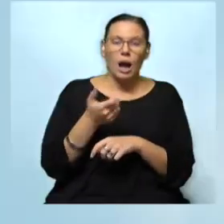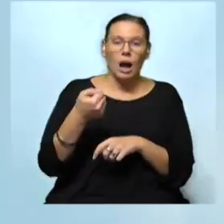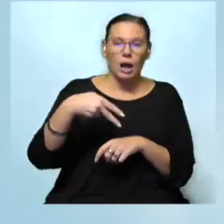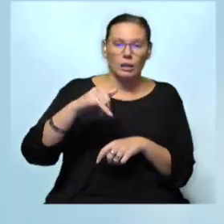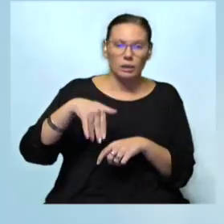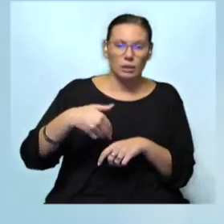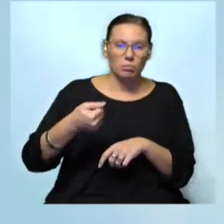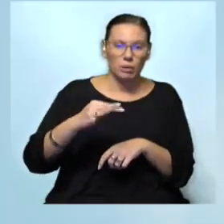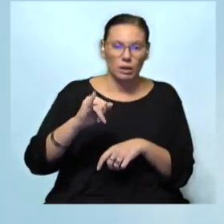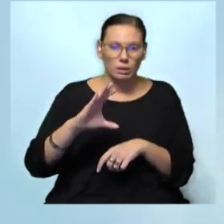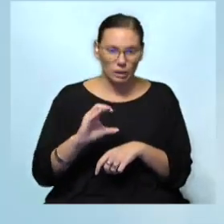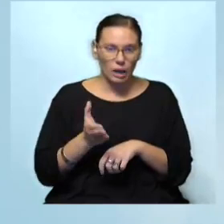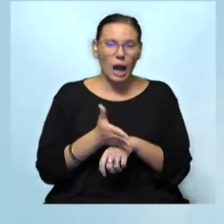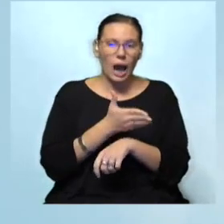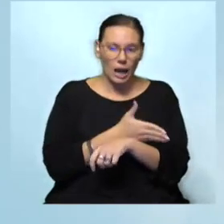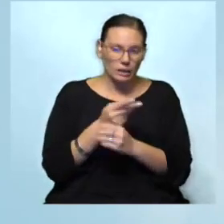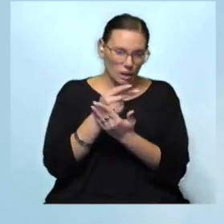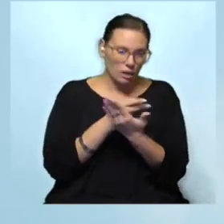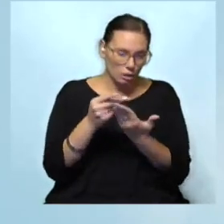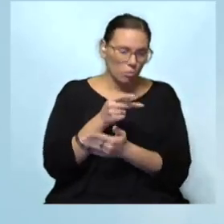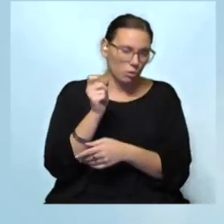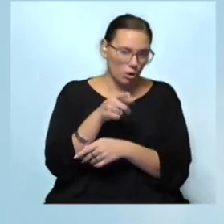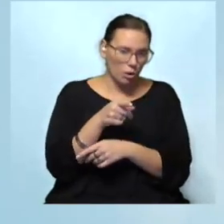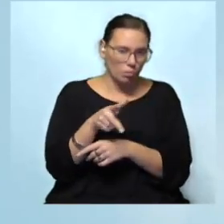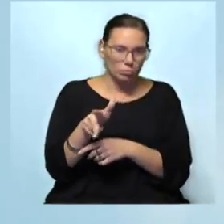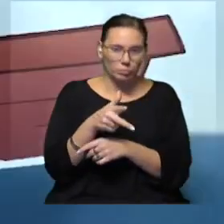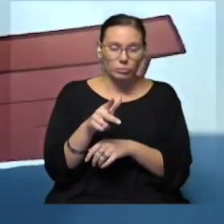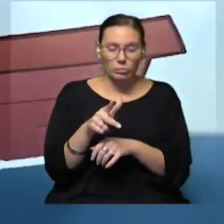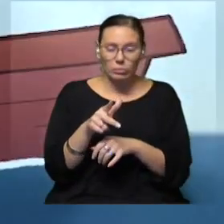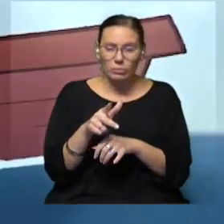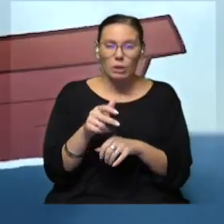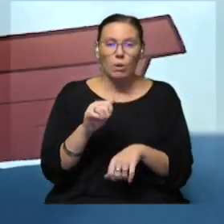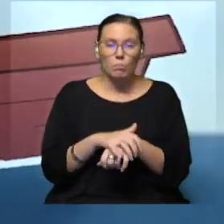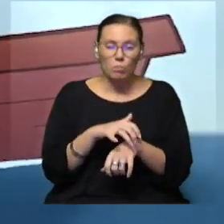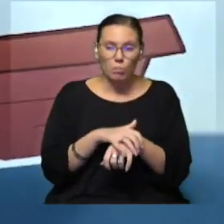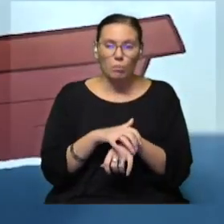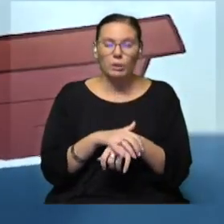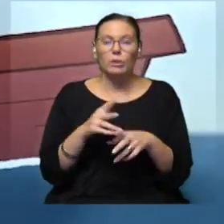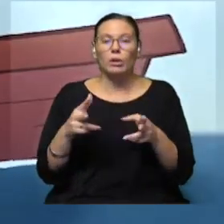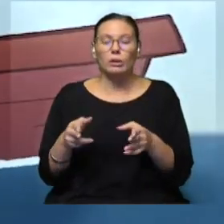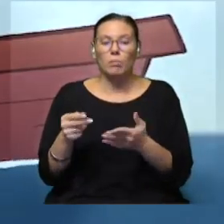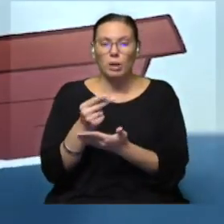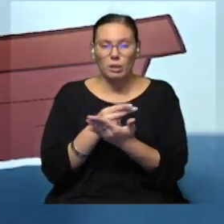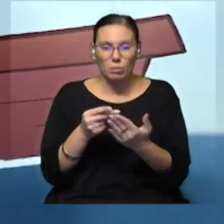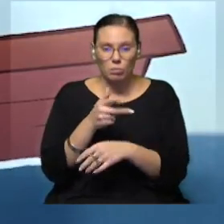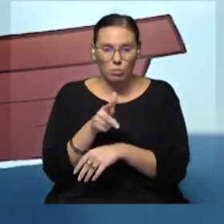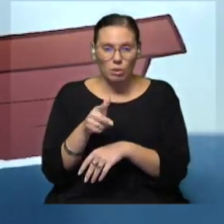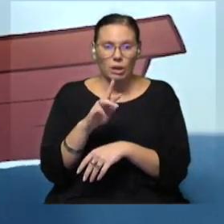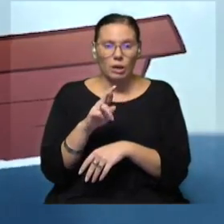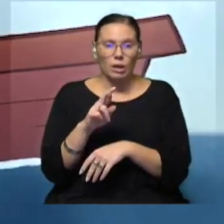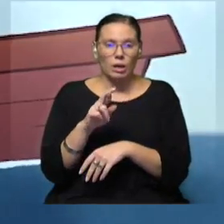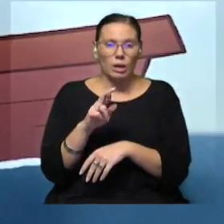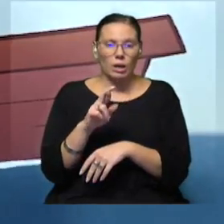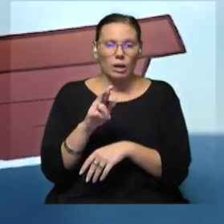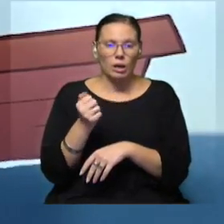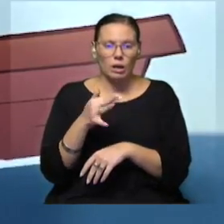etapa previa a la animación boceto, porque si ya cuando pasas a la etapa de animación boceto, lo que es el RAF, ya